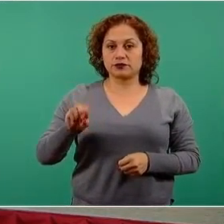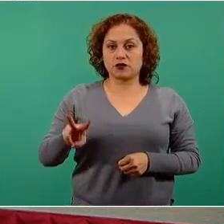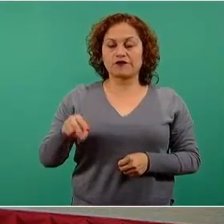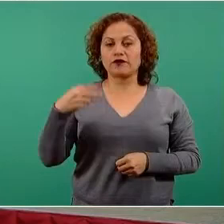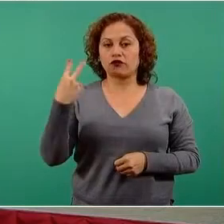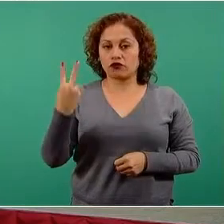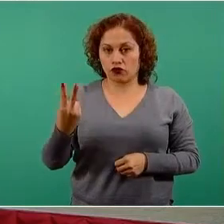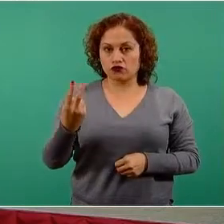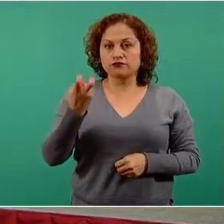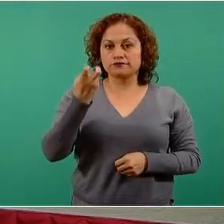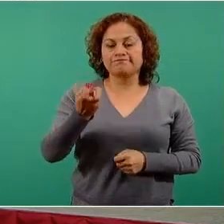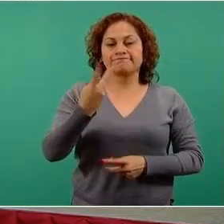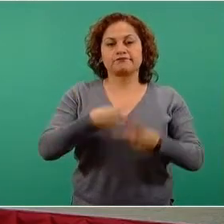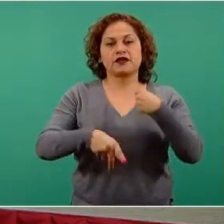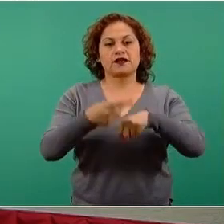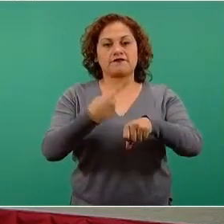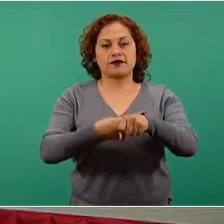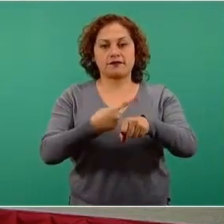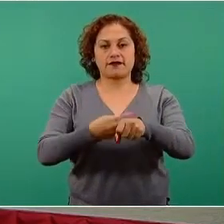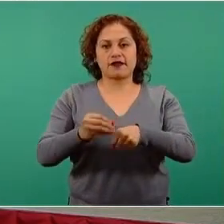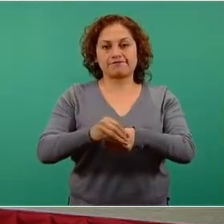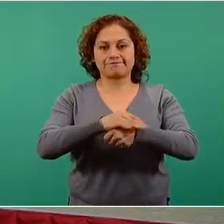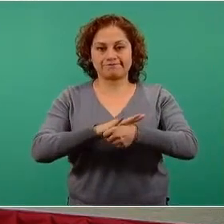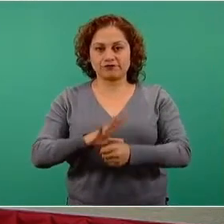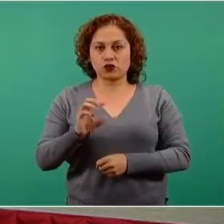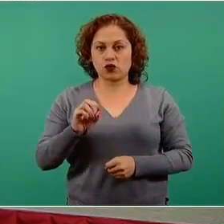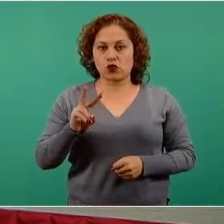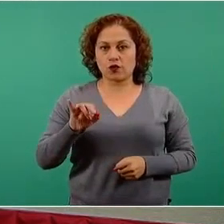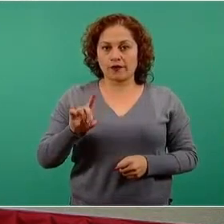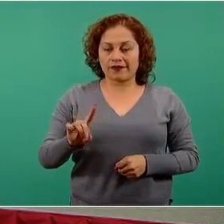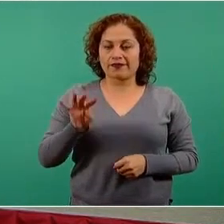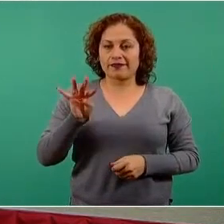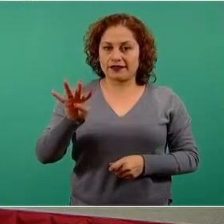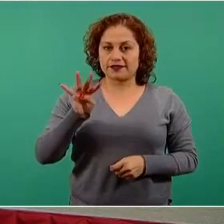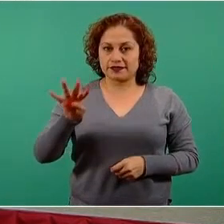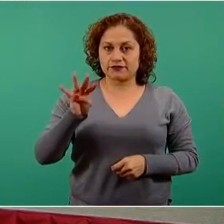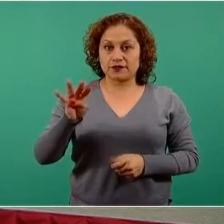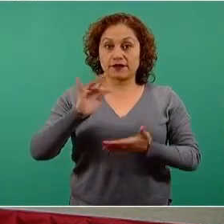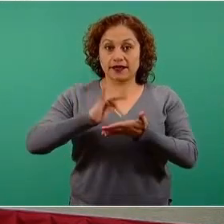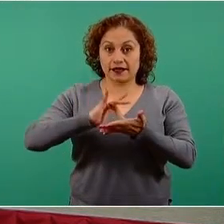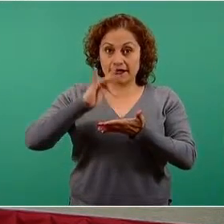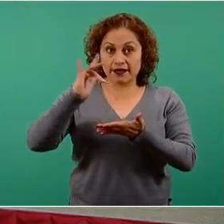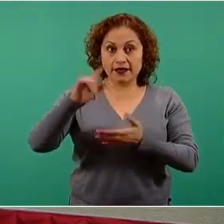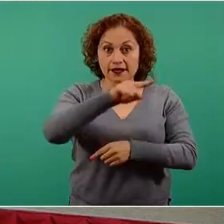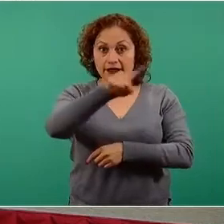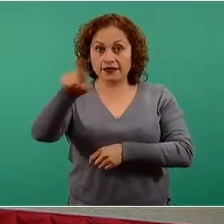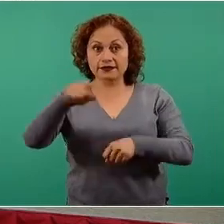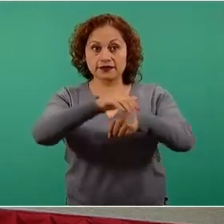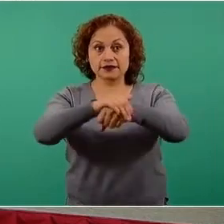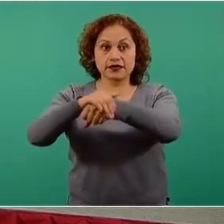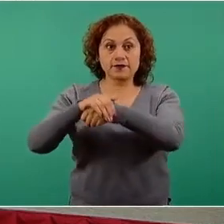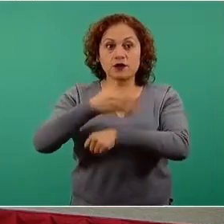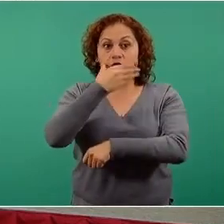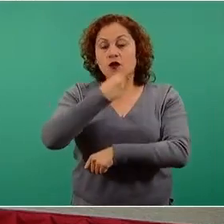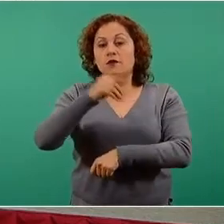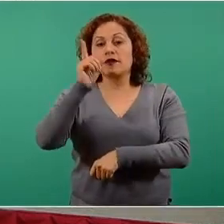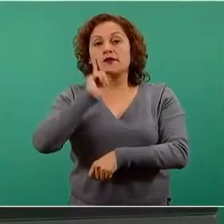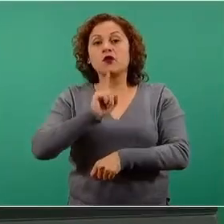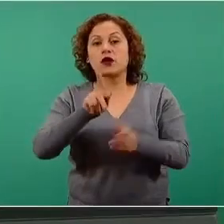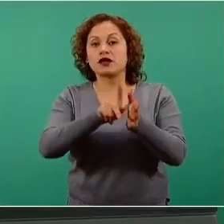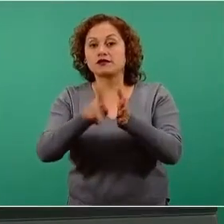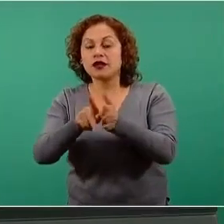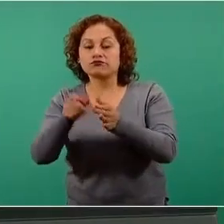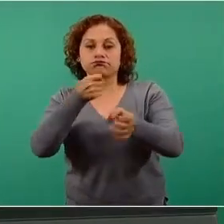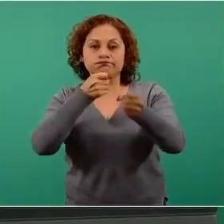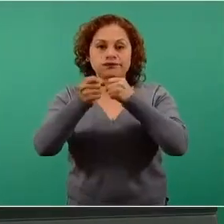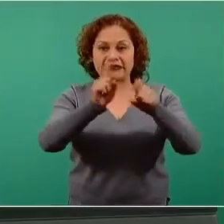enfermedad COVID-19. Muchas gracias también aquí a nuestras queridas amigas y amigos de los medios de comunicación por